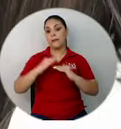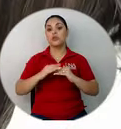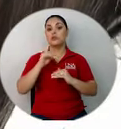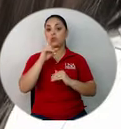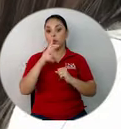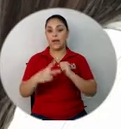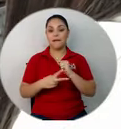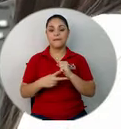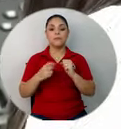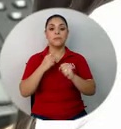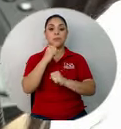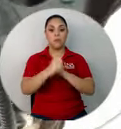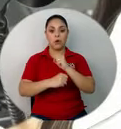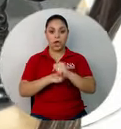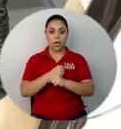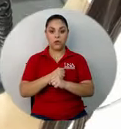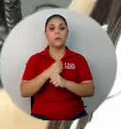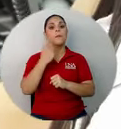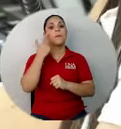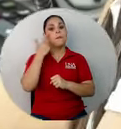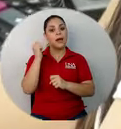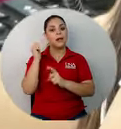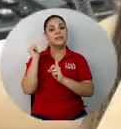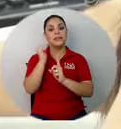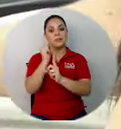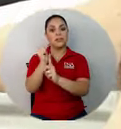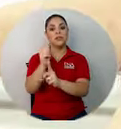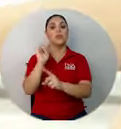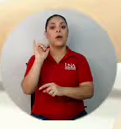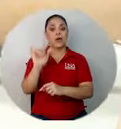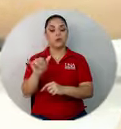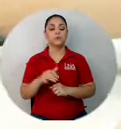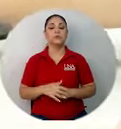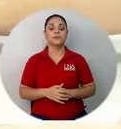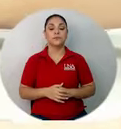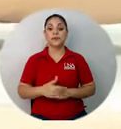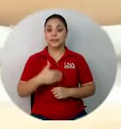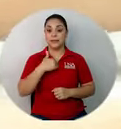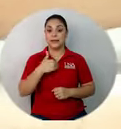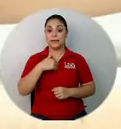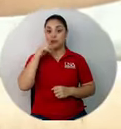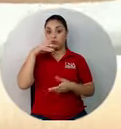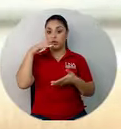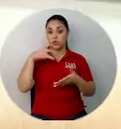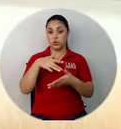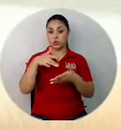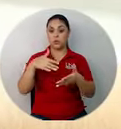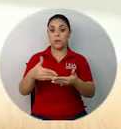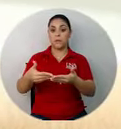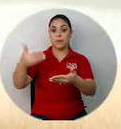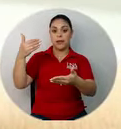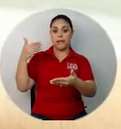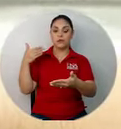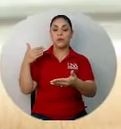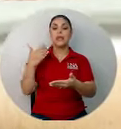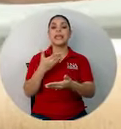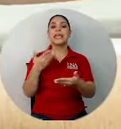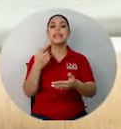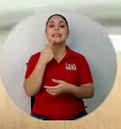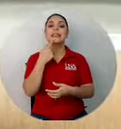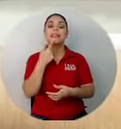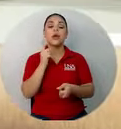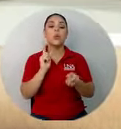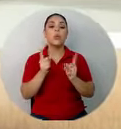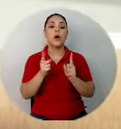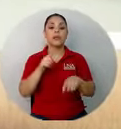menos una vez al año, para irle a darle seguimiento a eso. Tenemos como un estudio previo, ¿verdad?, que nos indican